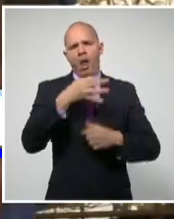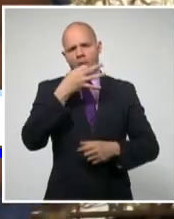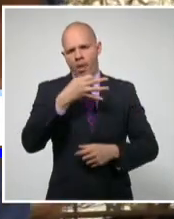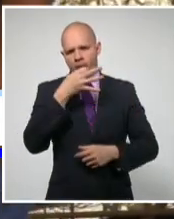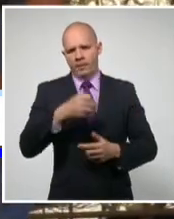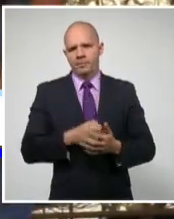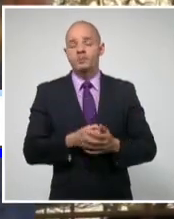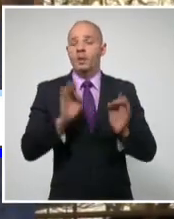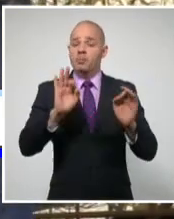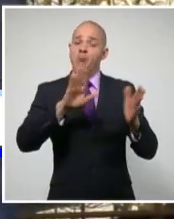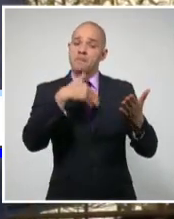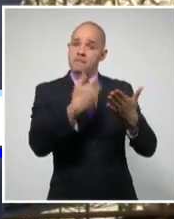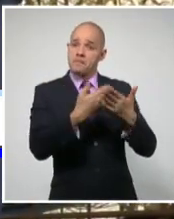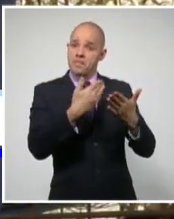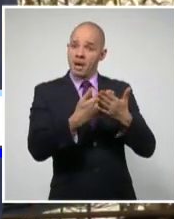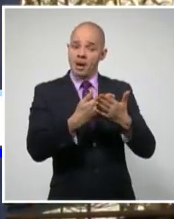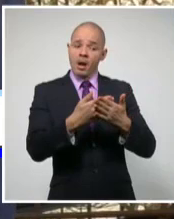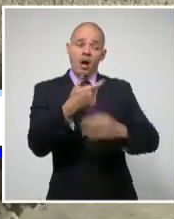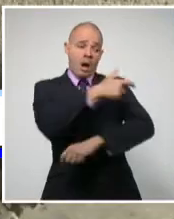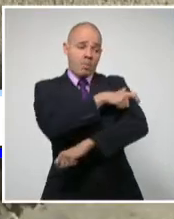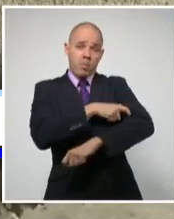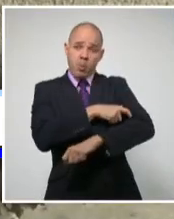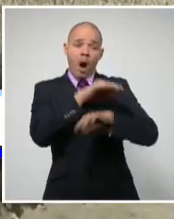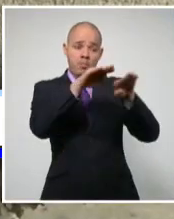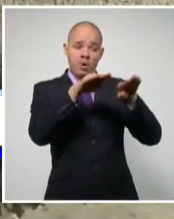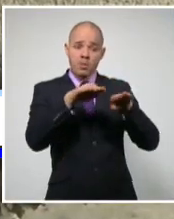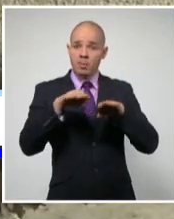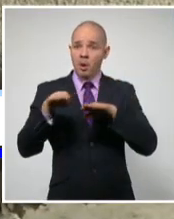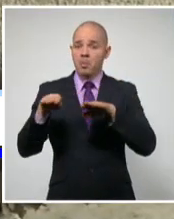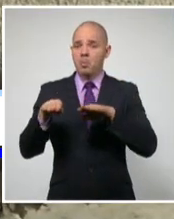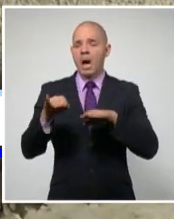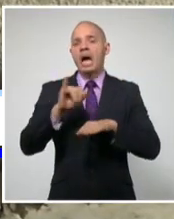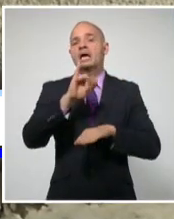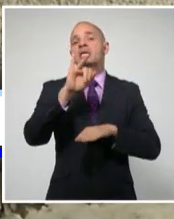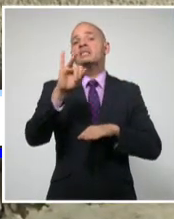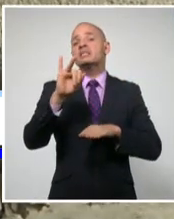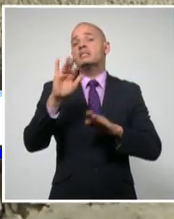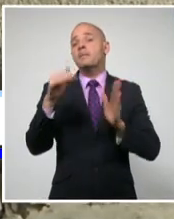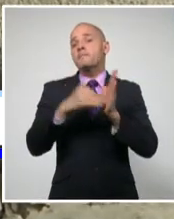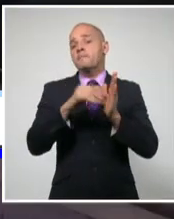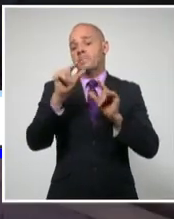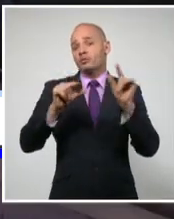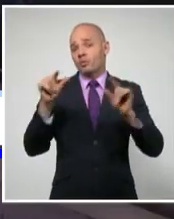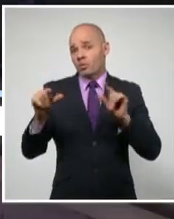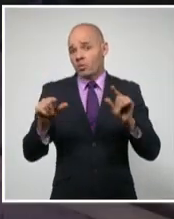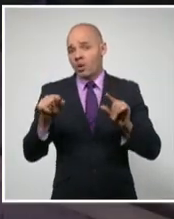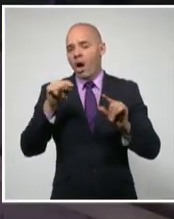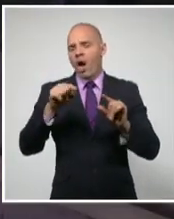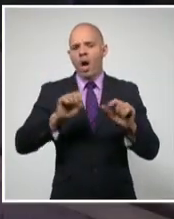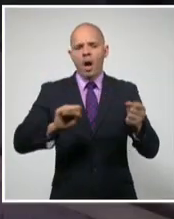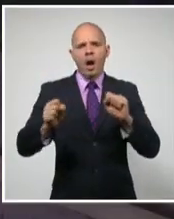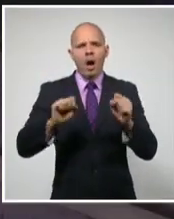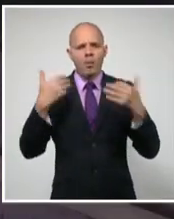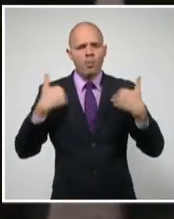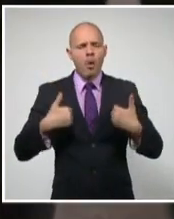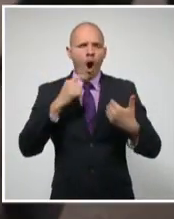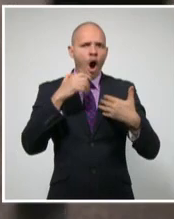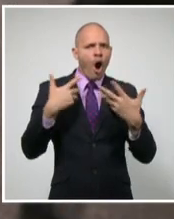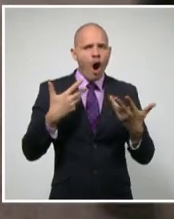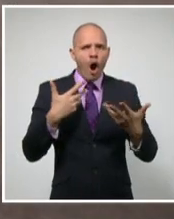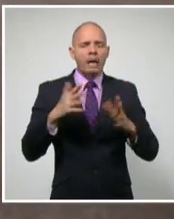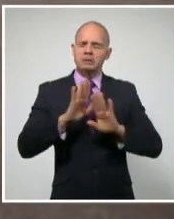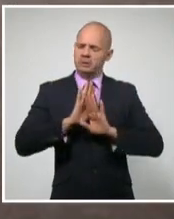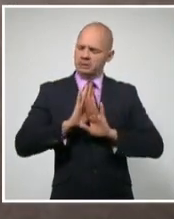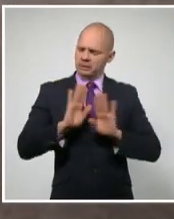CubaConS mantiene alojados a unos 7.000 obreros en el país. Para la prevención y control del virus, reorganizó las 71 villas y